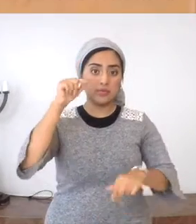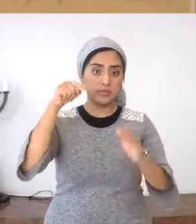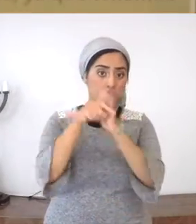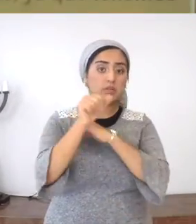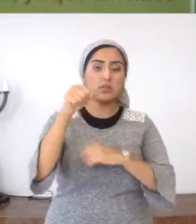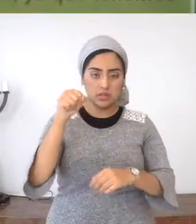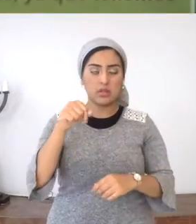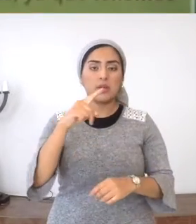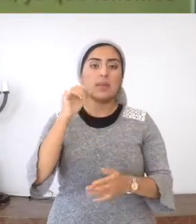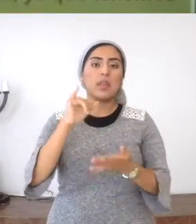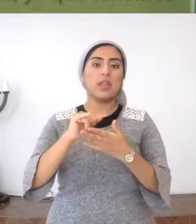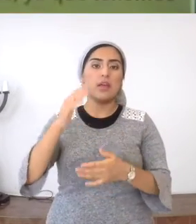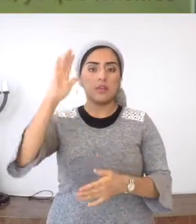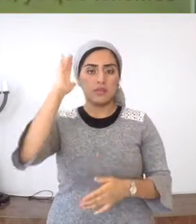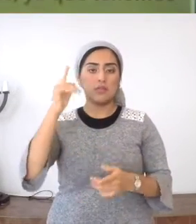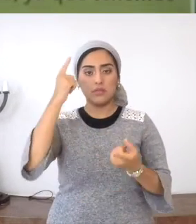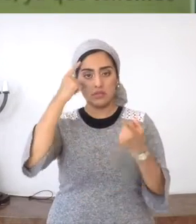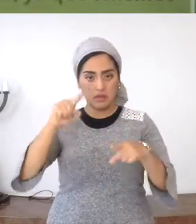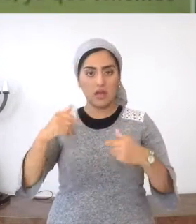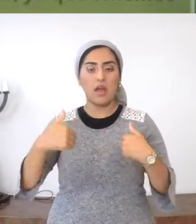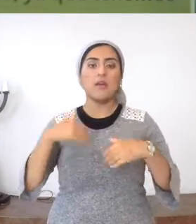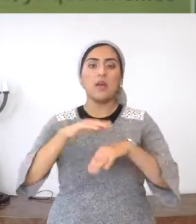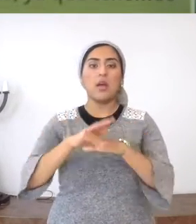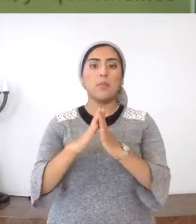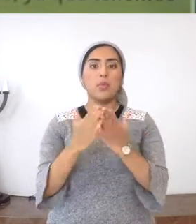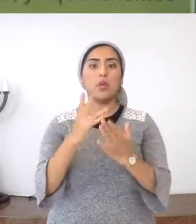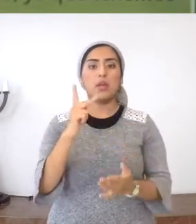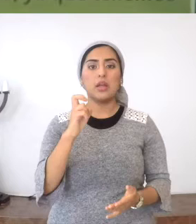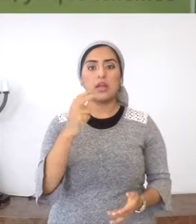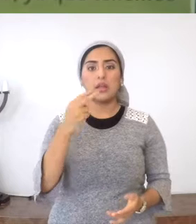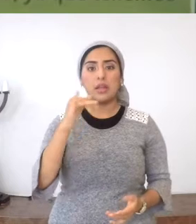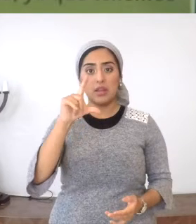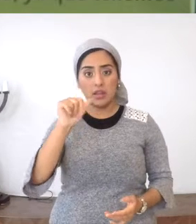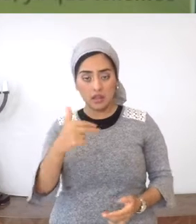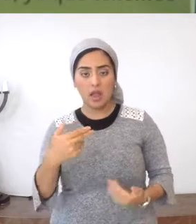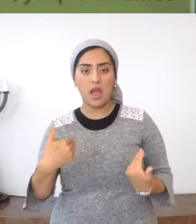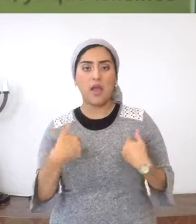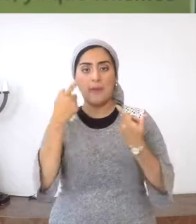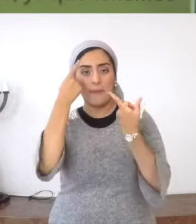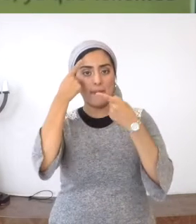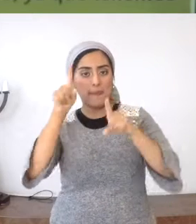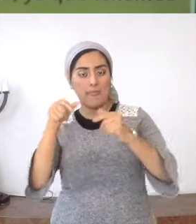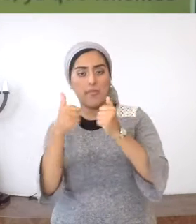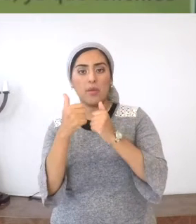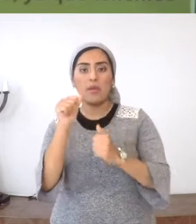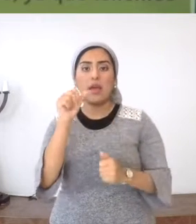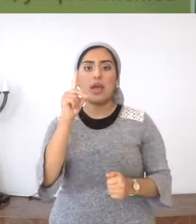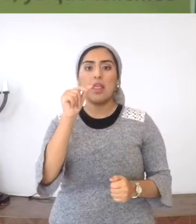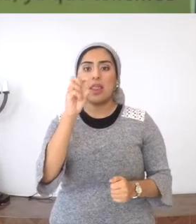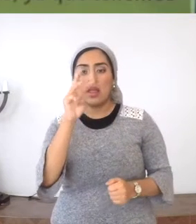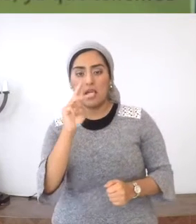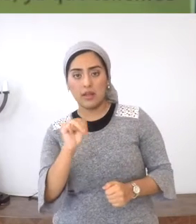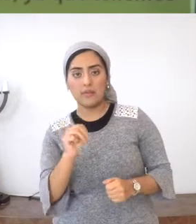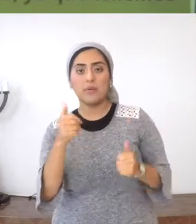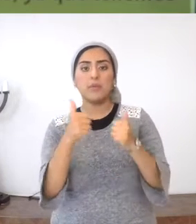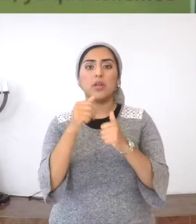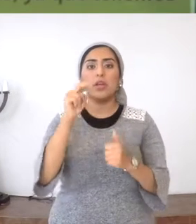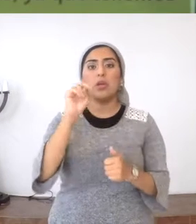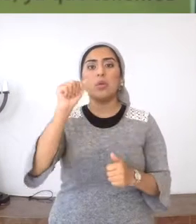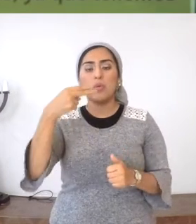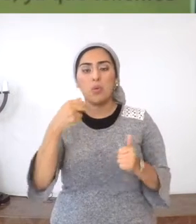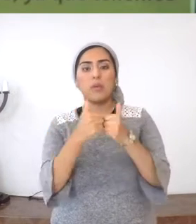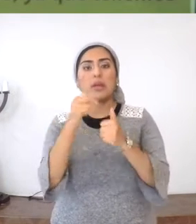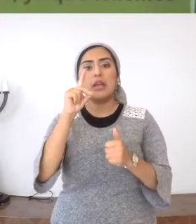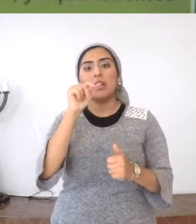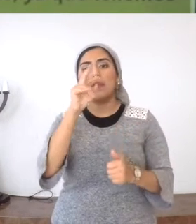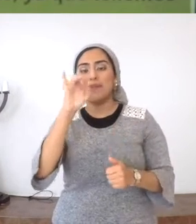Entonces Noé hizo un sacrificio Sí Porque eso es un pacto Eso se enseña En el libro de la Keilah Ahí están los pactos El pacto que hizo